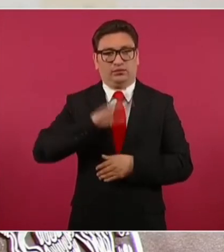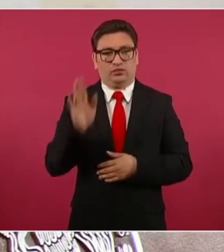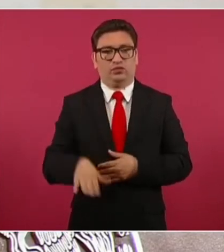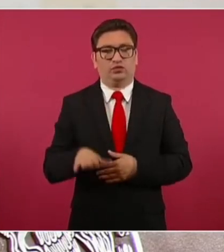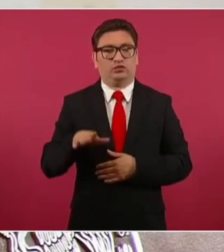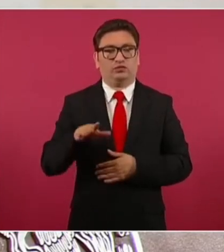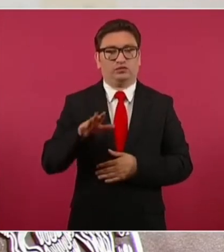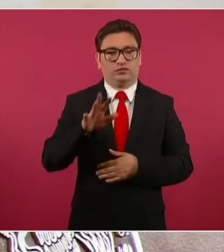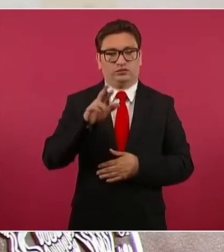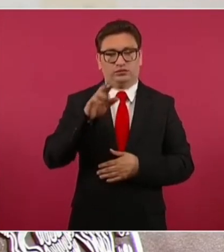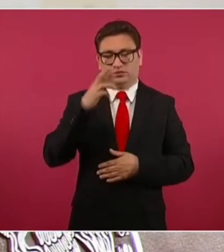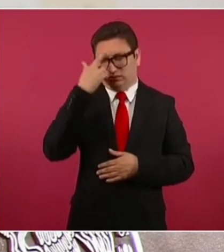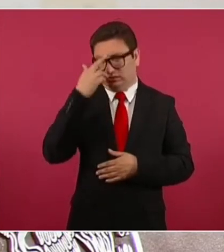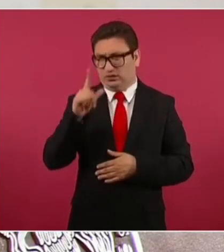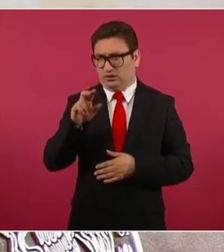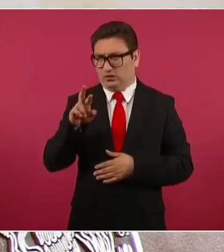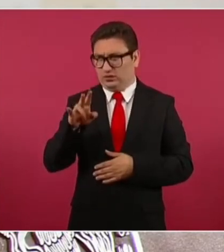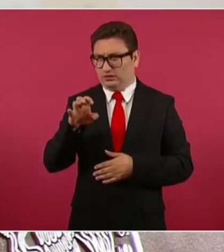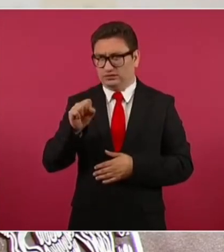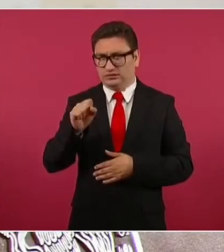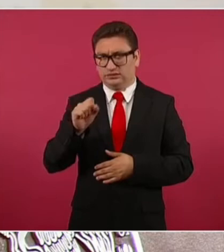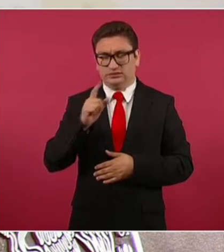No sé si Gabriel.